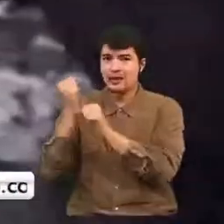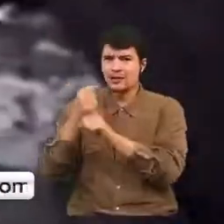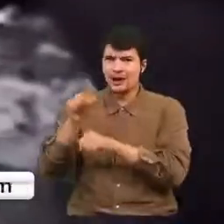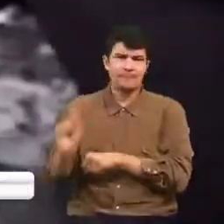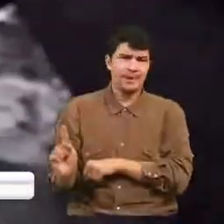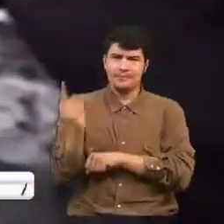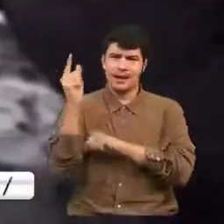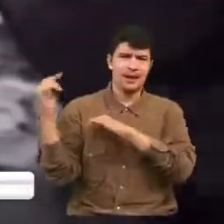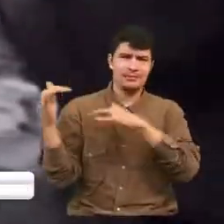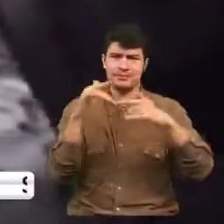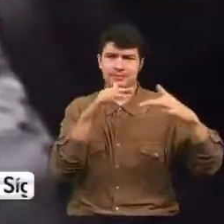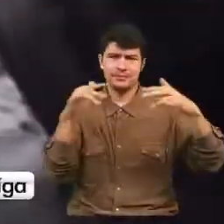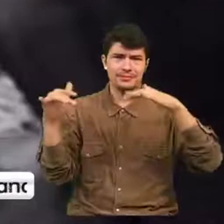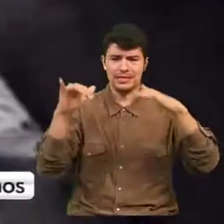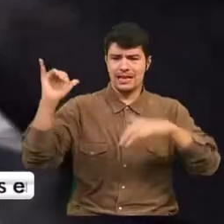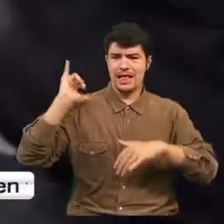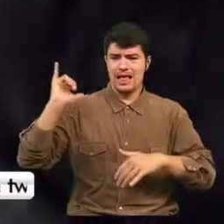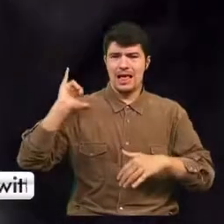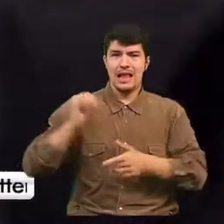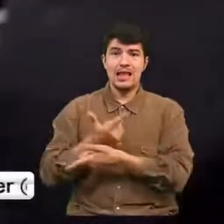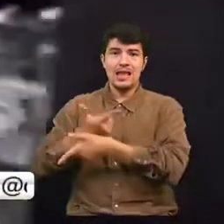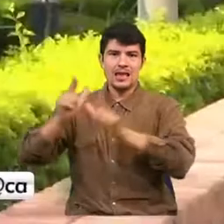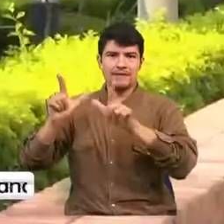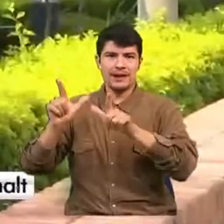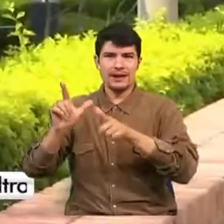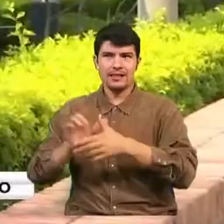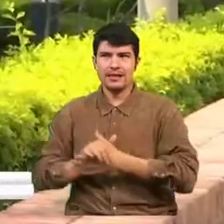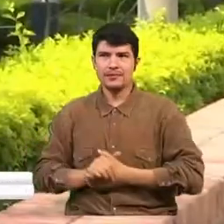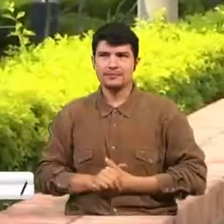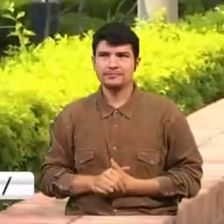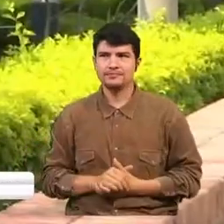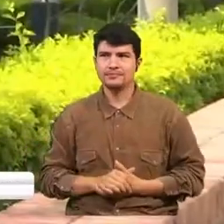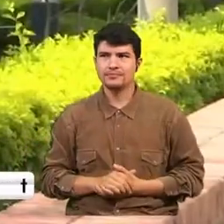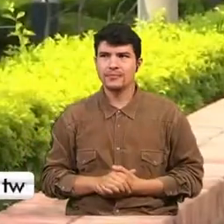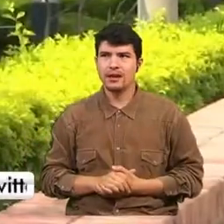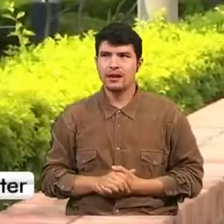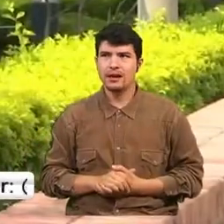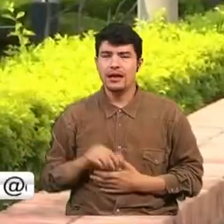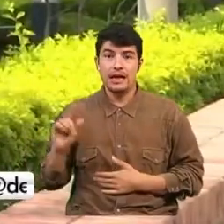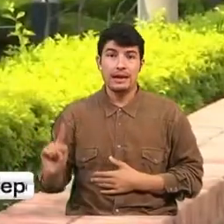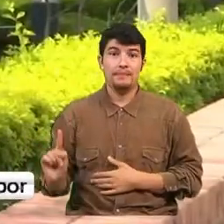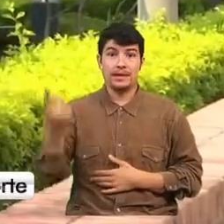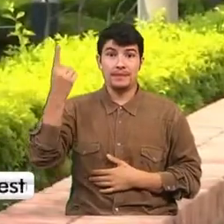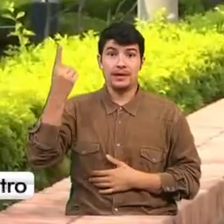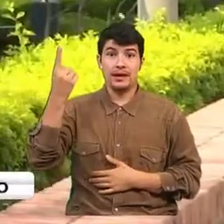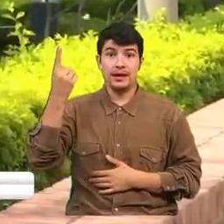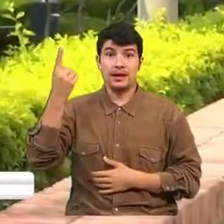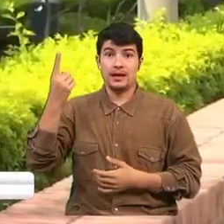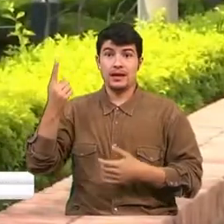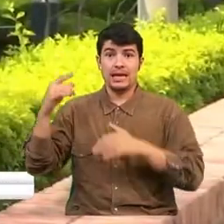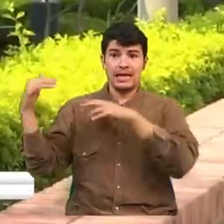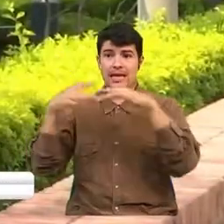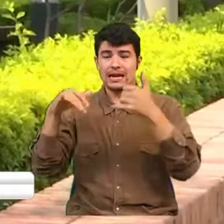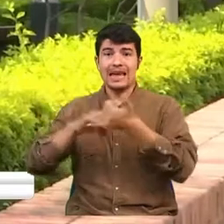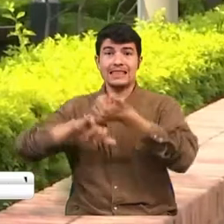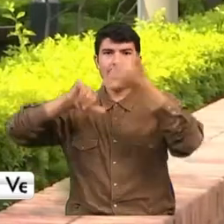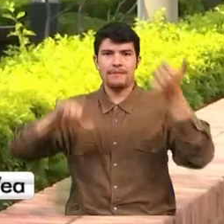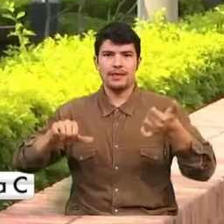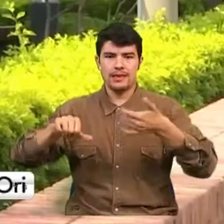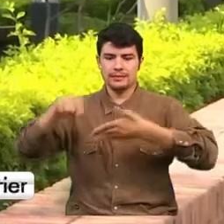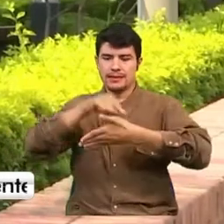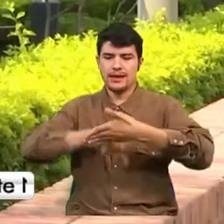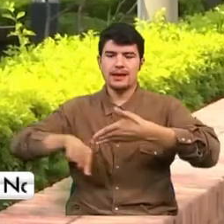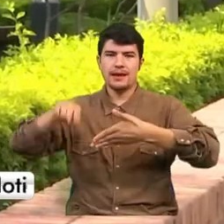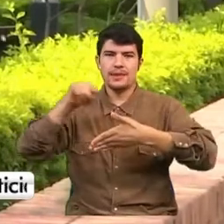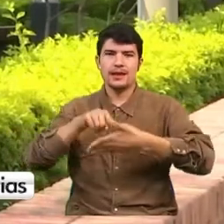primera batalla del Ejército Libertador. Es el primer gesto de independencia en Latinoamérica que se dio